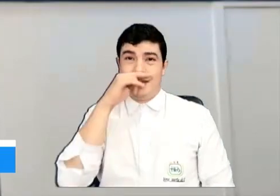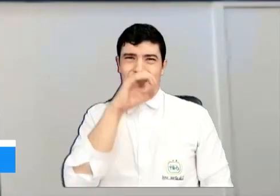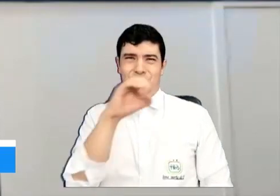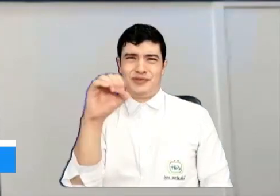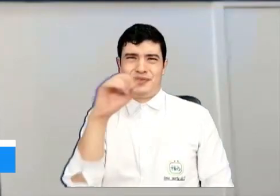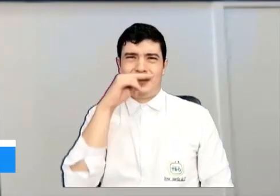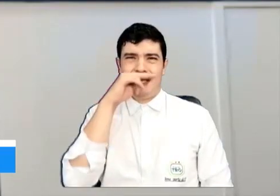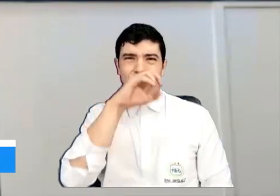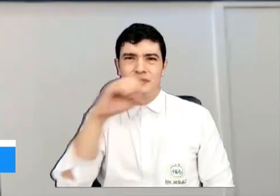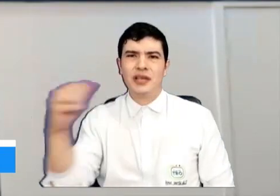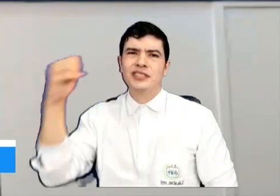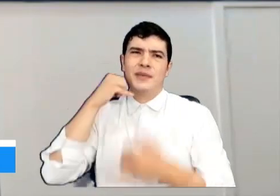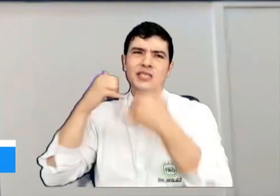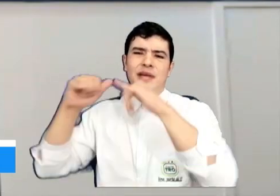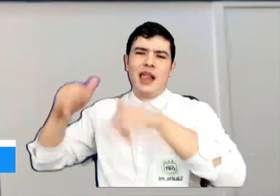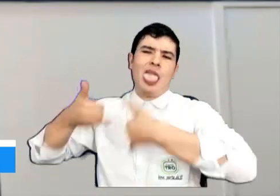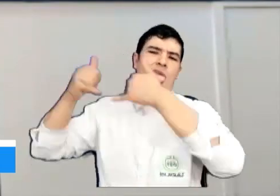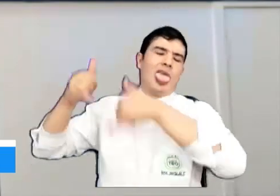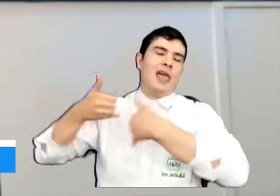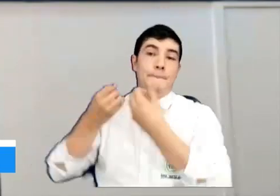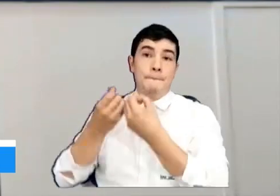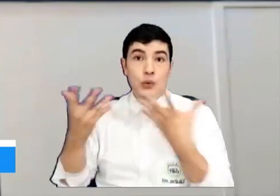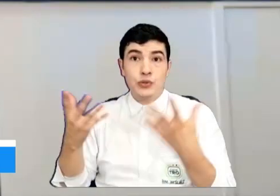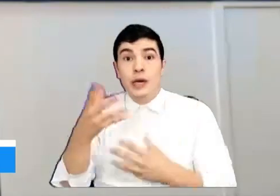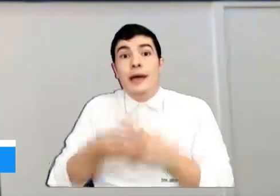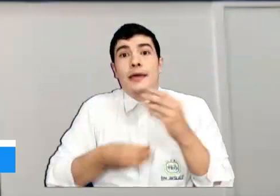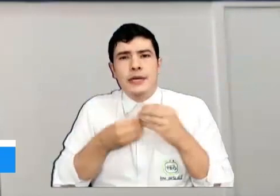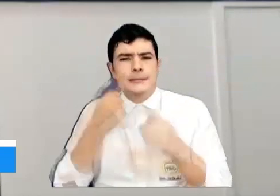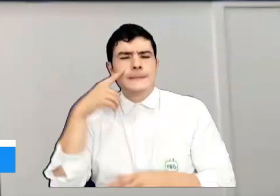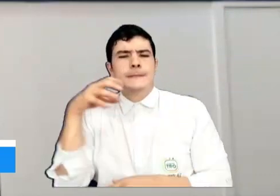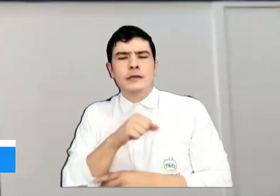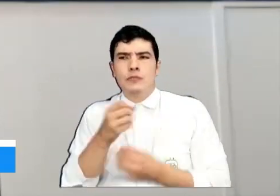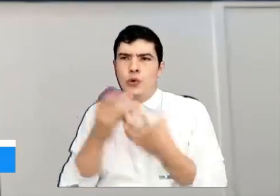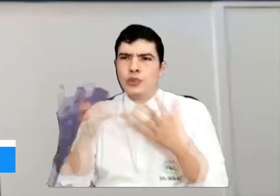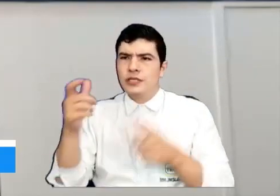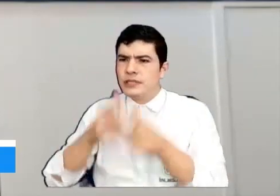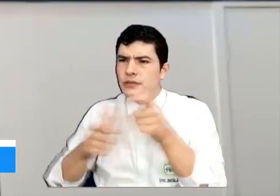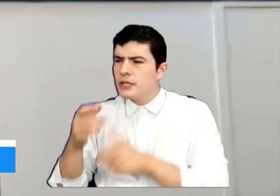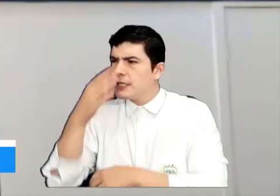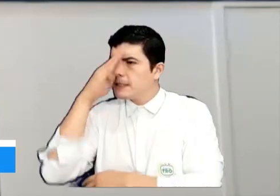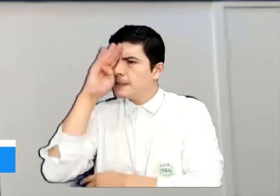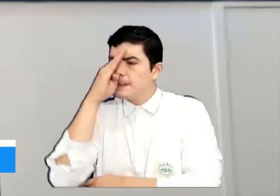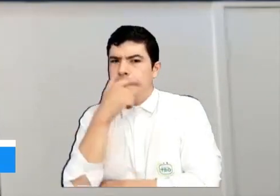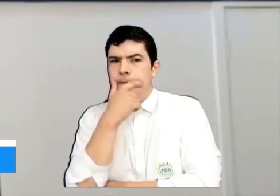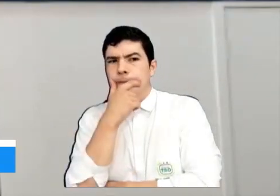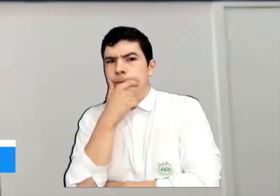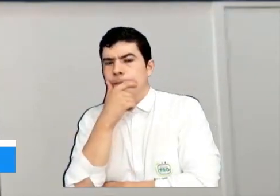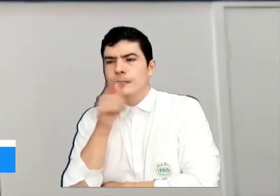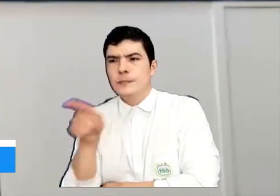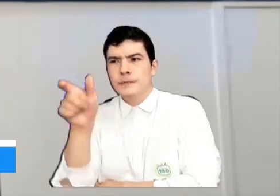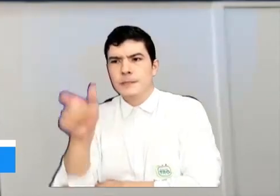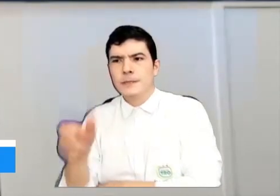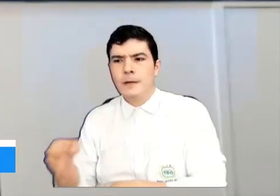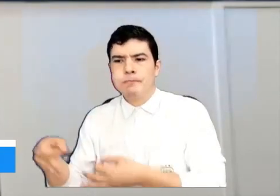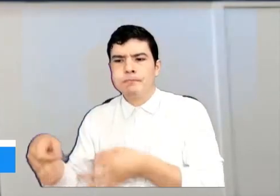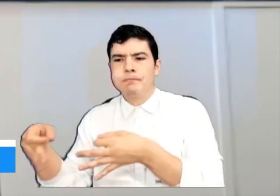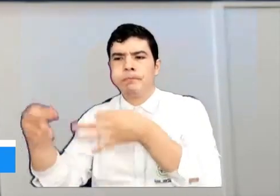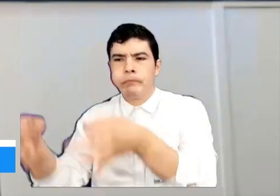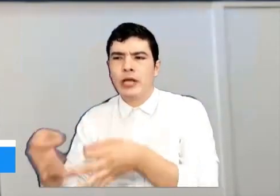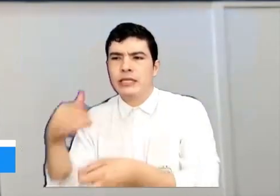llamadas. Es importante advertirle que la multa es 32 salarios mínimos legales mensuales vigentes, que